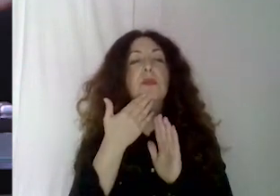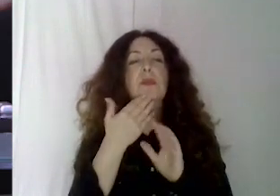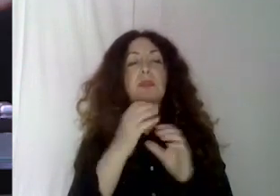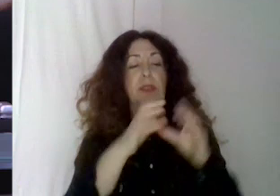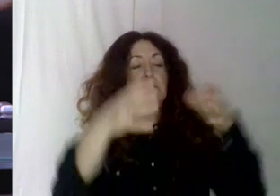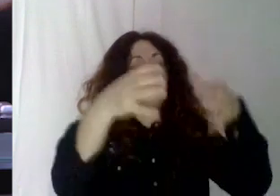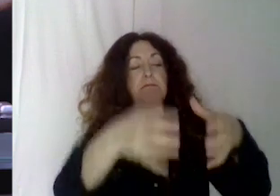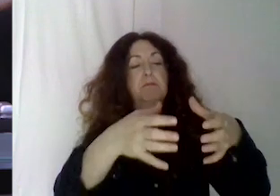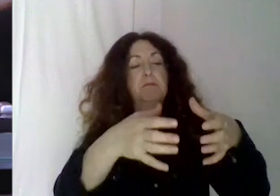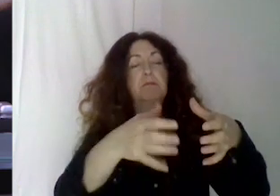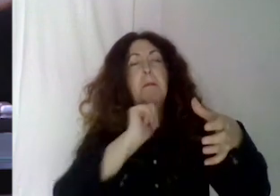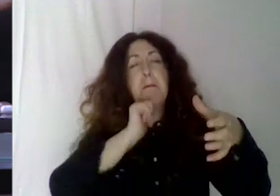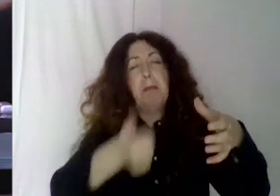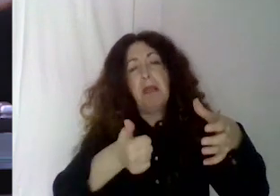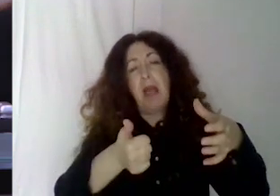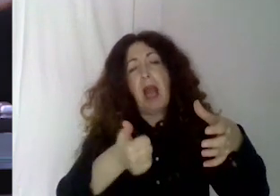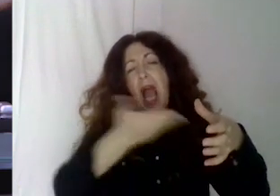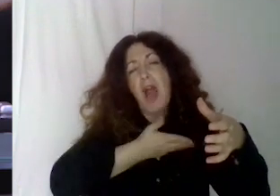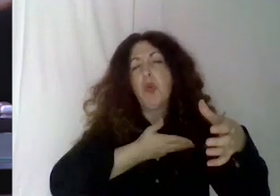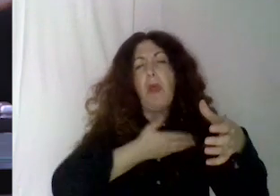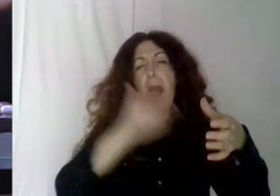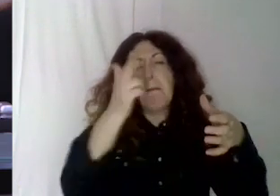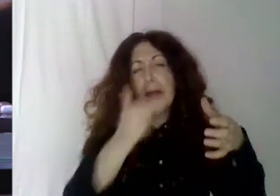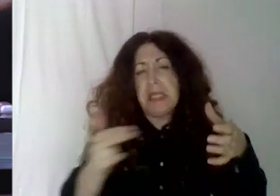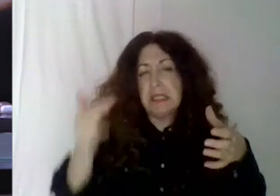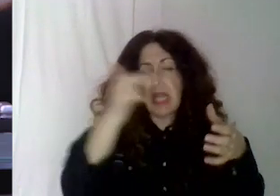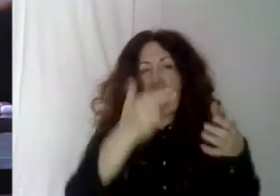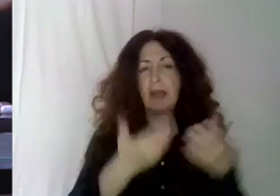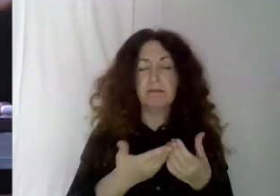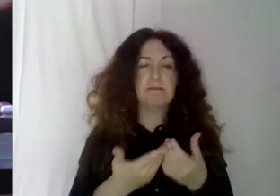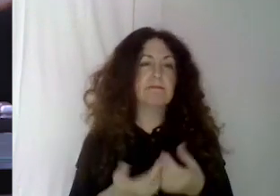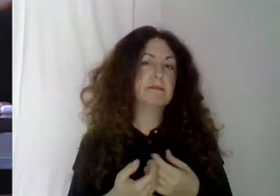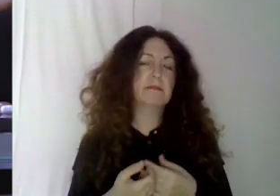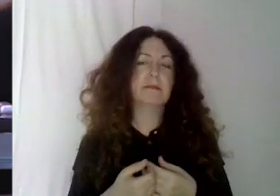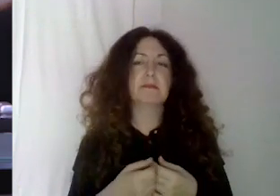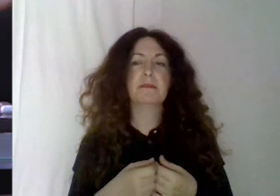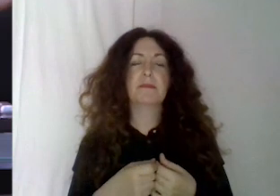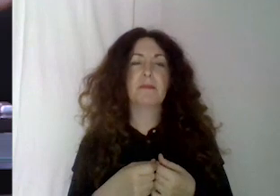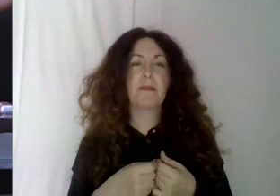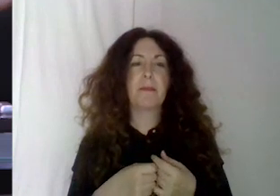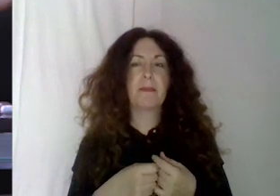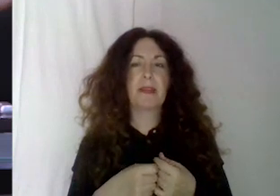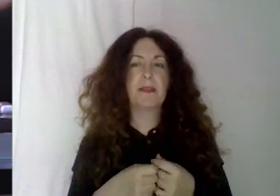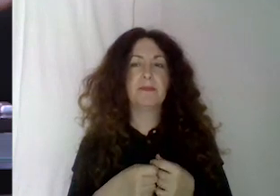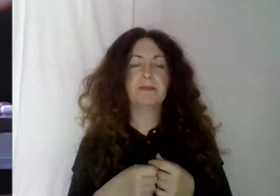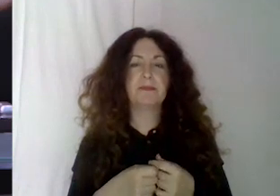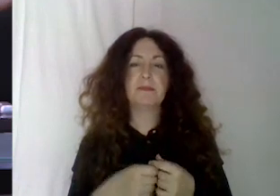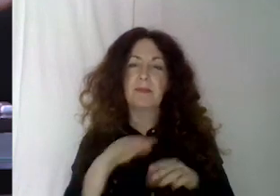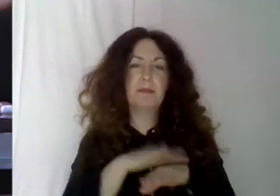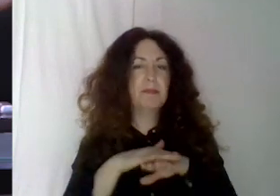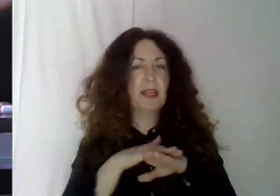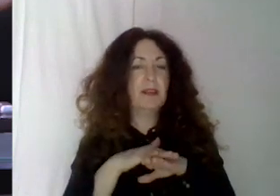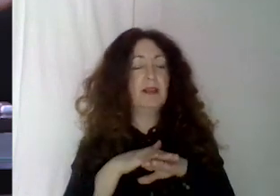parece incontestable, que lo que utilizaba, y por eso el estudio estaba también en el sótano, era una de estas cámaras